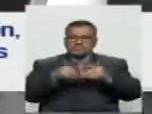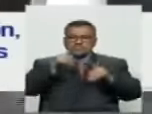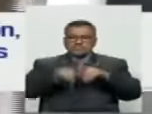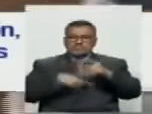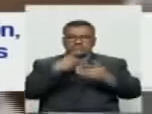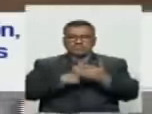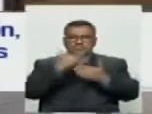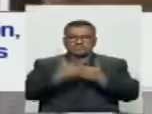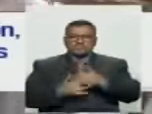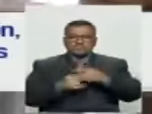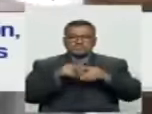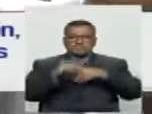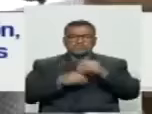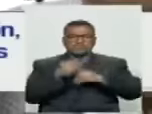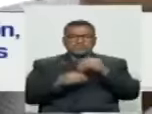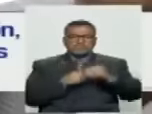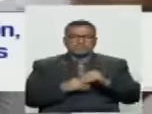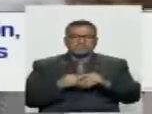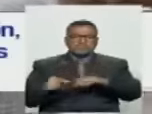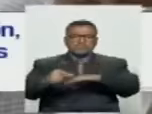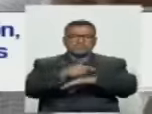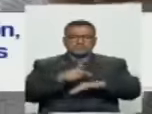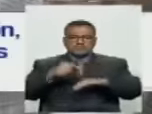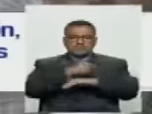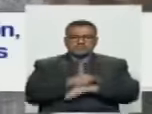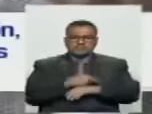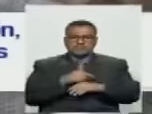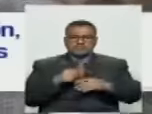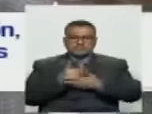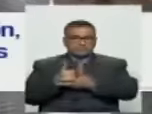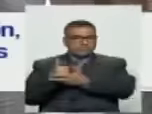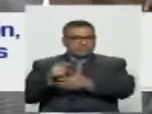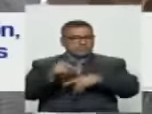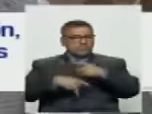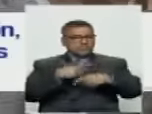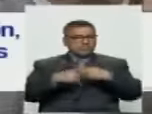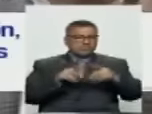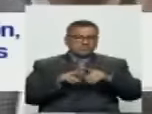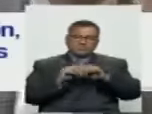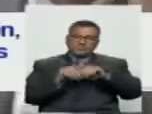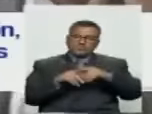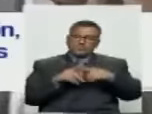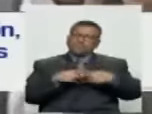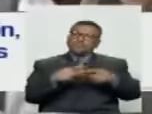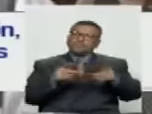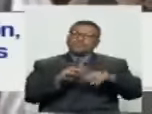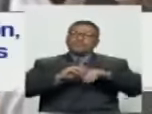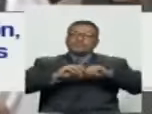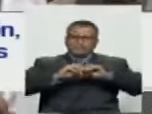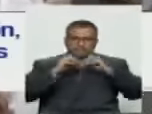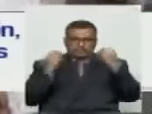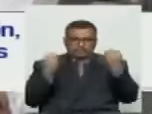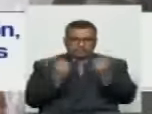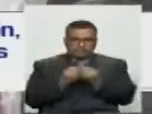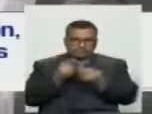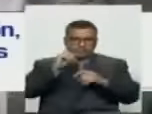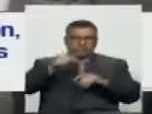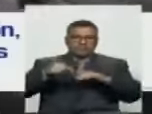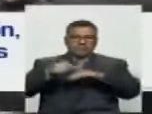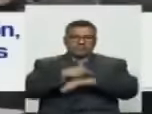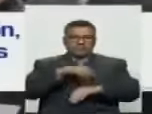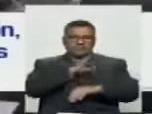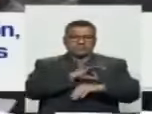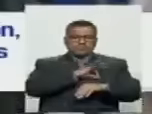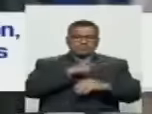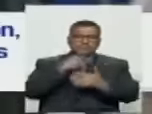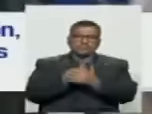y proyectos implementados por el Estado en favor del desarrollo de las organizaciones no gubernamentales y organizaciones sociales